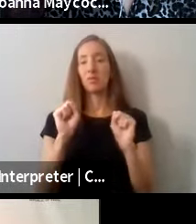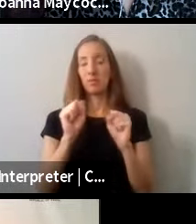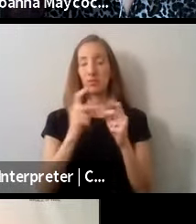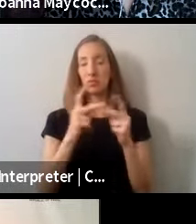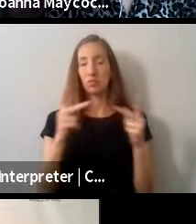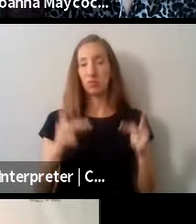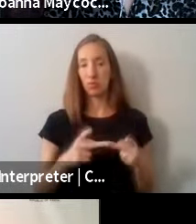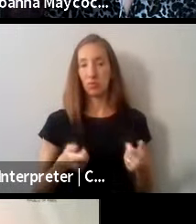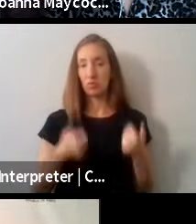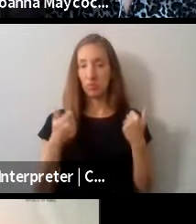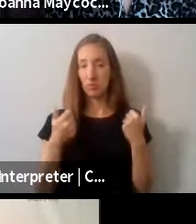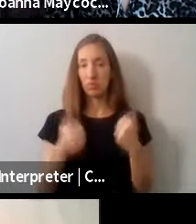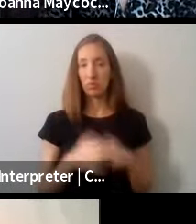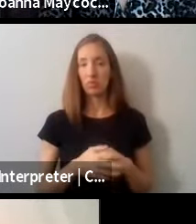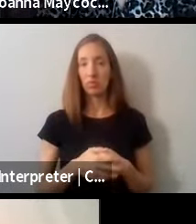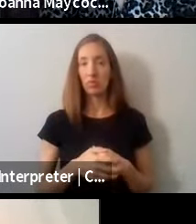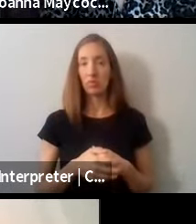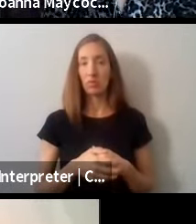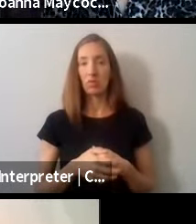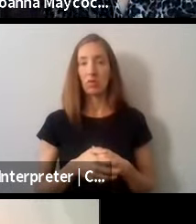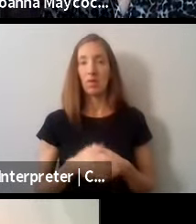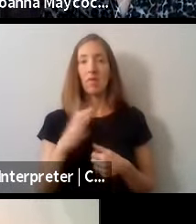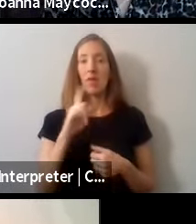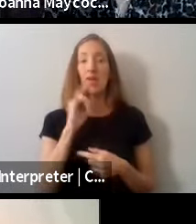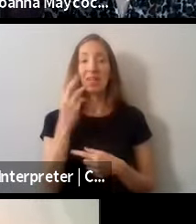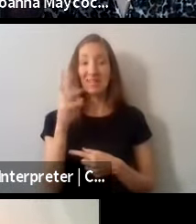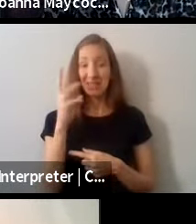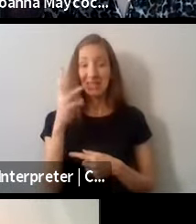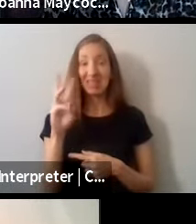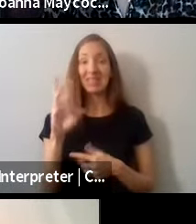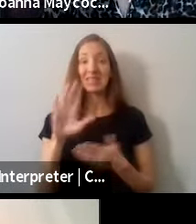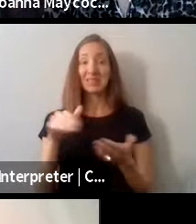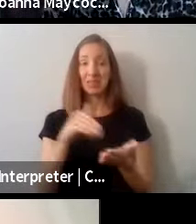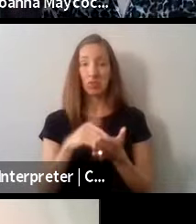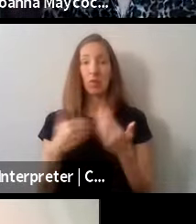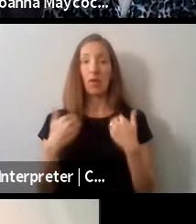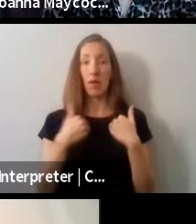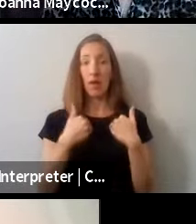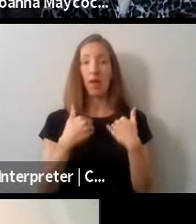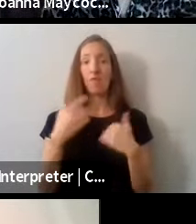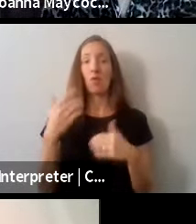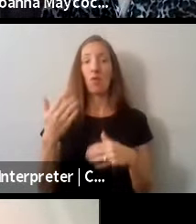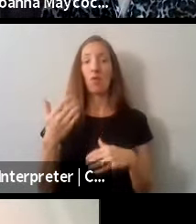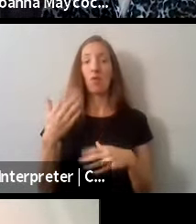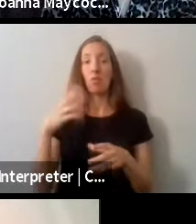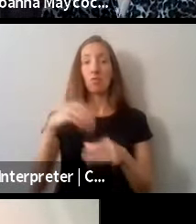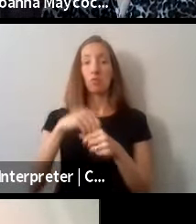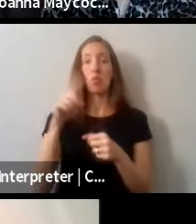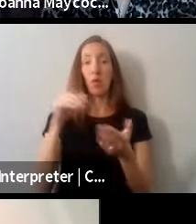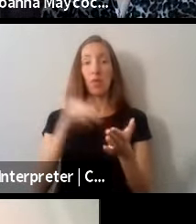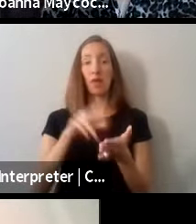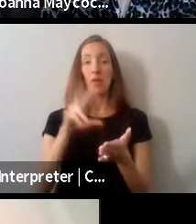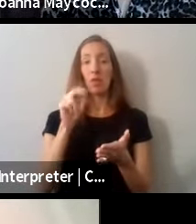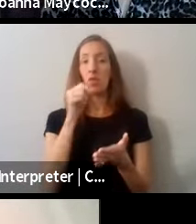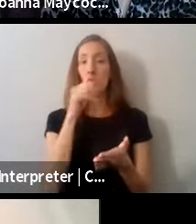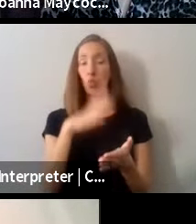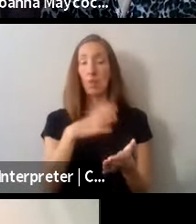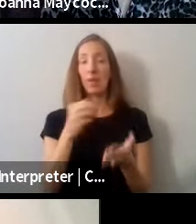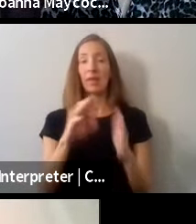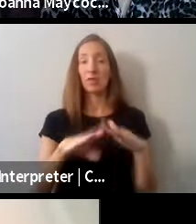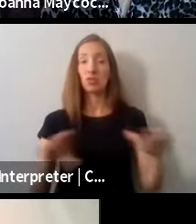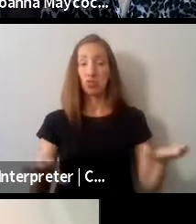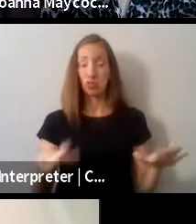hijos mensualmente que fueron reportadas, que llegaban a estos servicios para el acogimiento en todo el